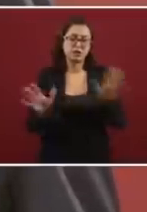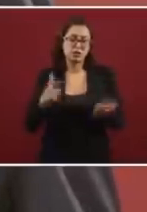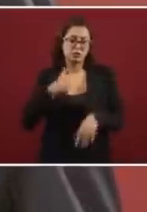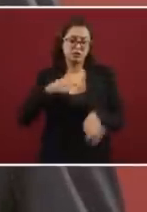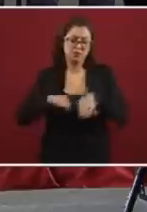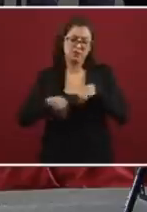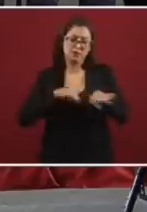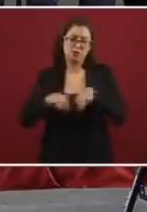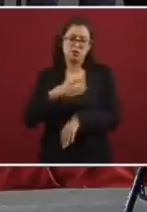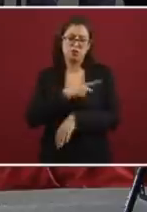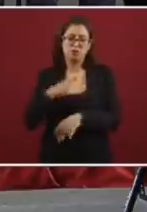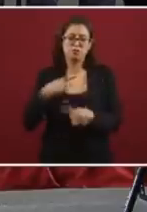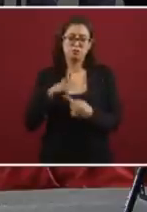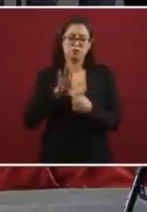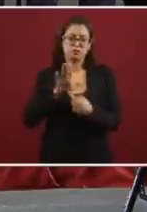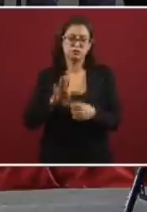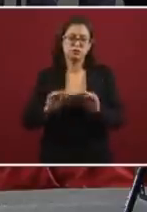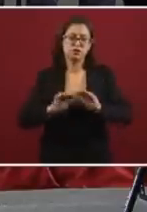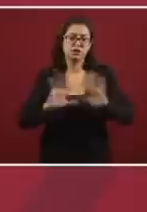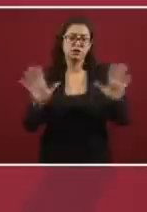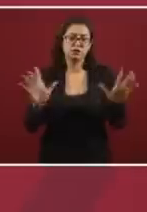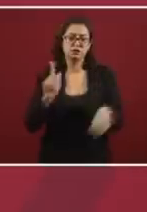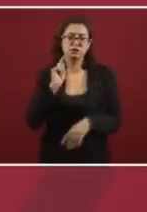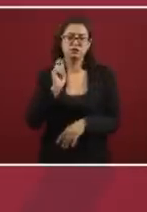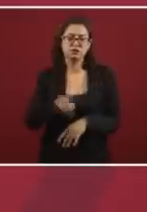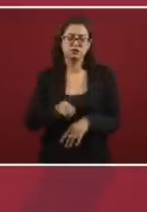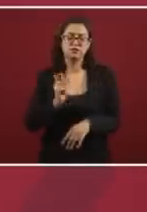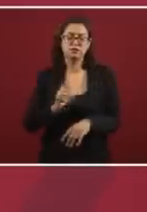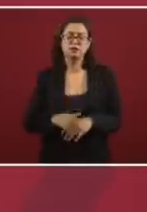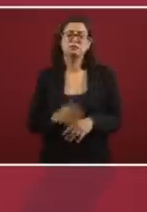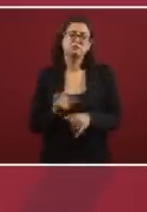trabajo estar informando